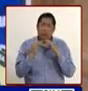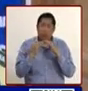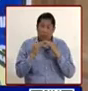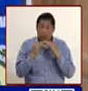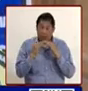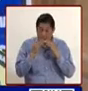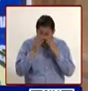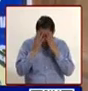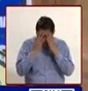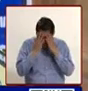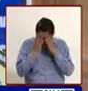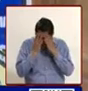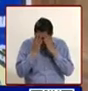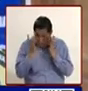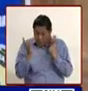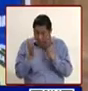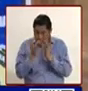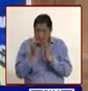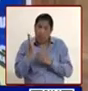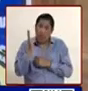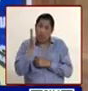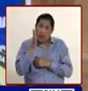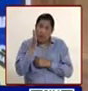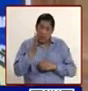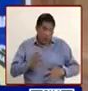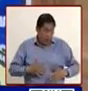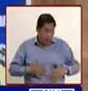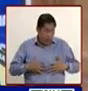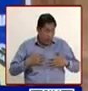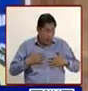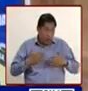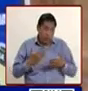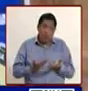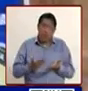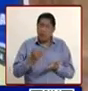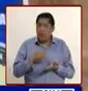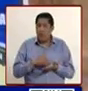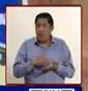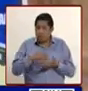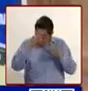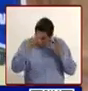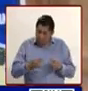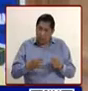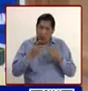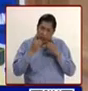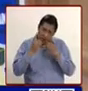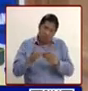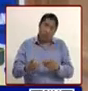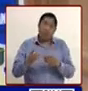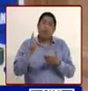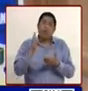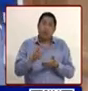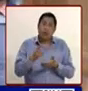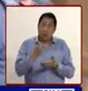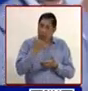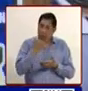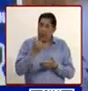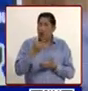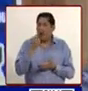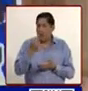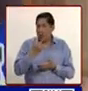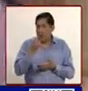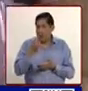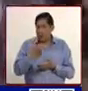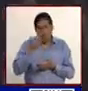domicilio a tomar contacto con la madre con quien vive y bueno, nuevamente ratificarse en esa denuncia. Eso es lo que ha